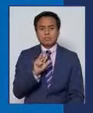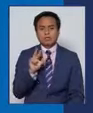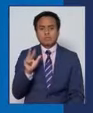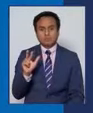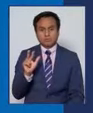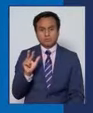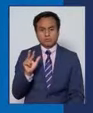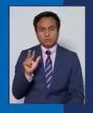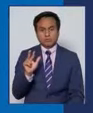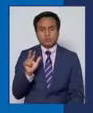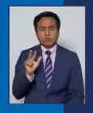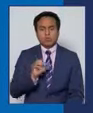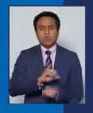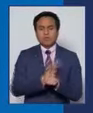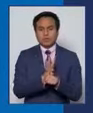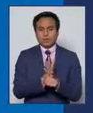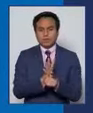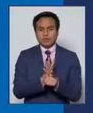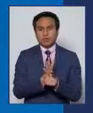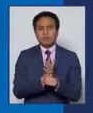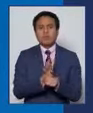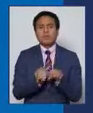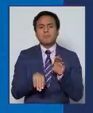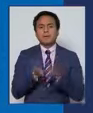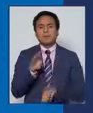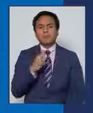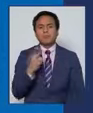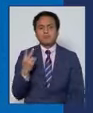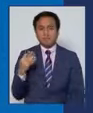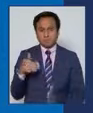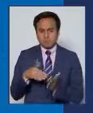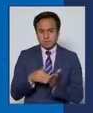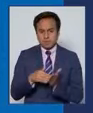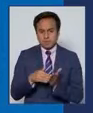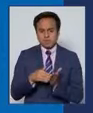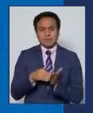99.688 contagiados, de los cuales más de